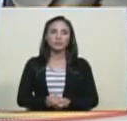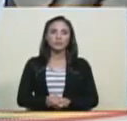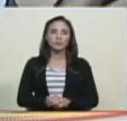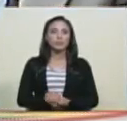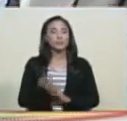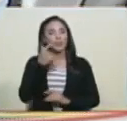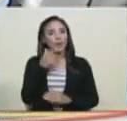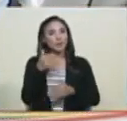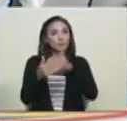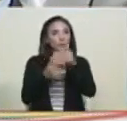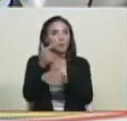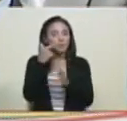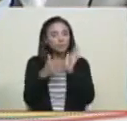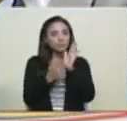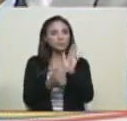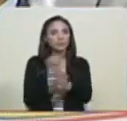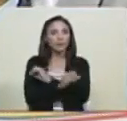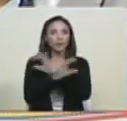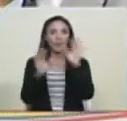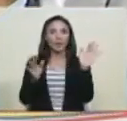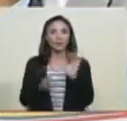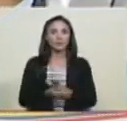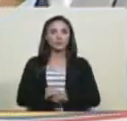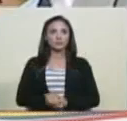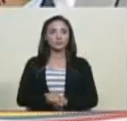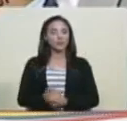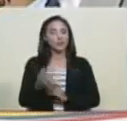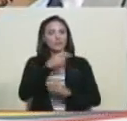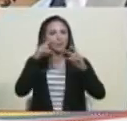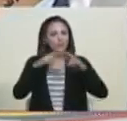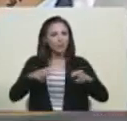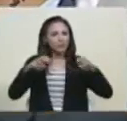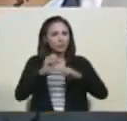Y tenemos que llegar a la raíz.